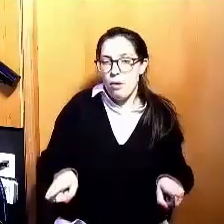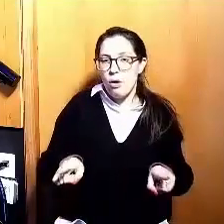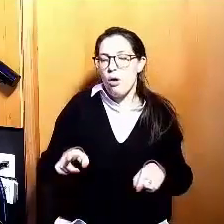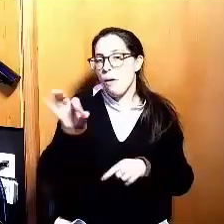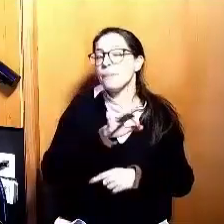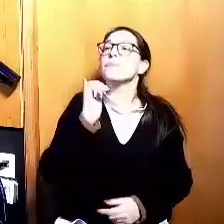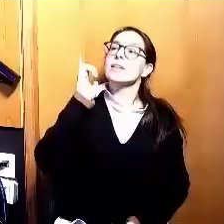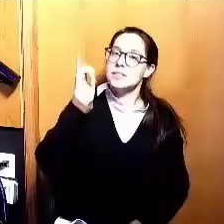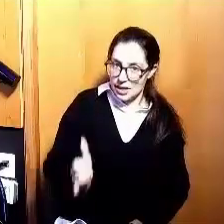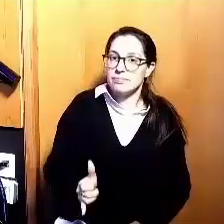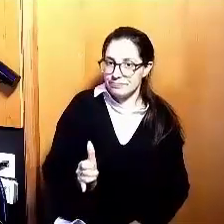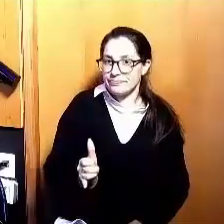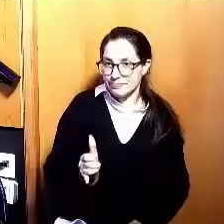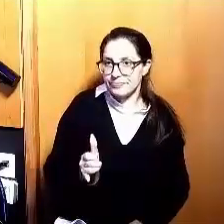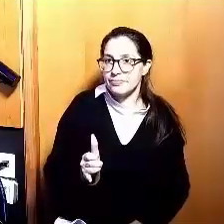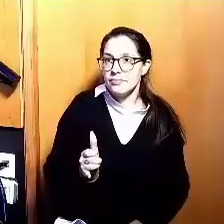Sí.